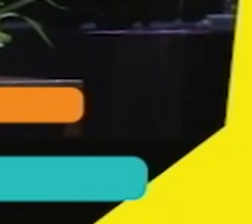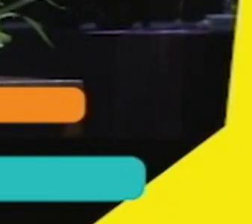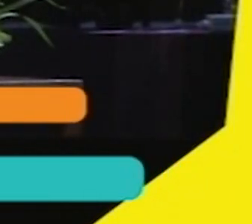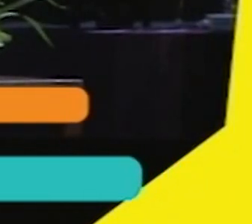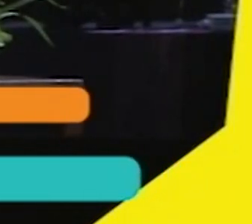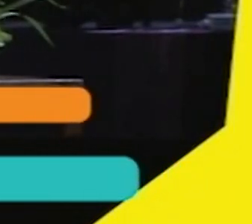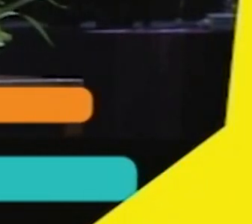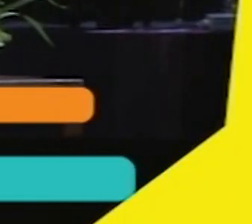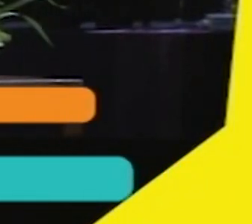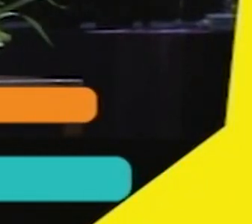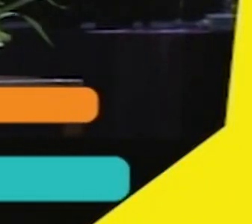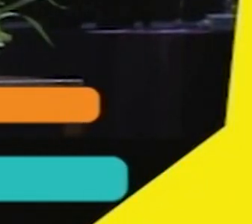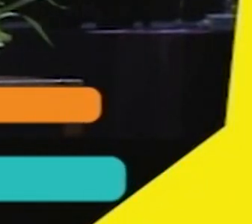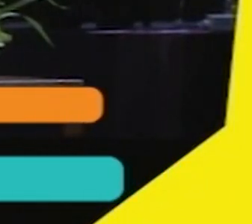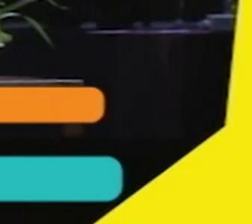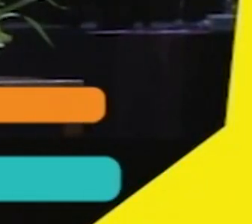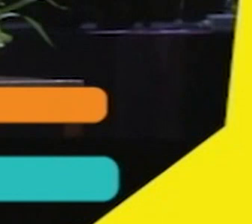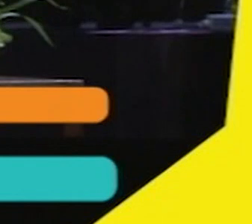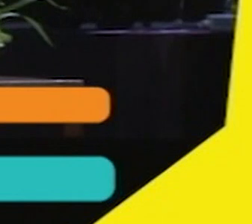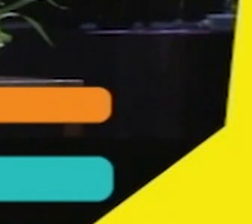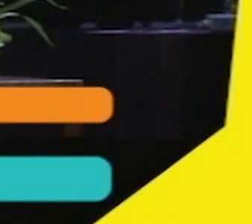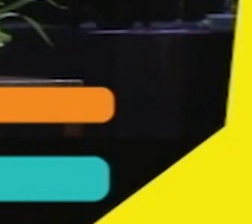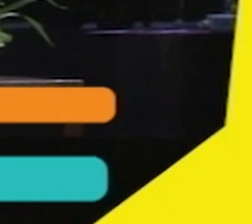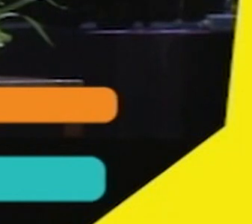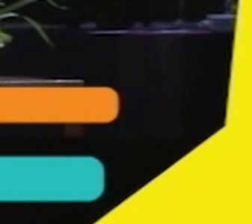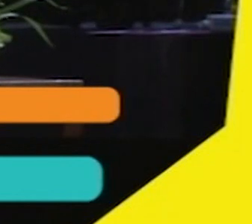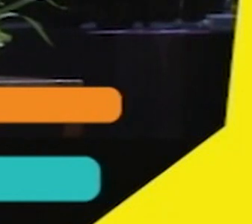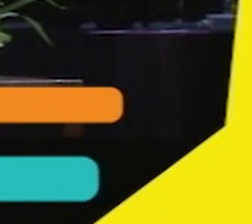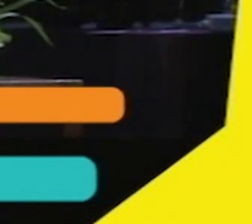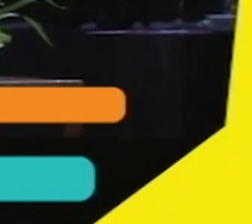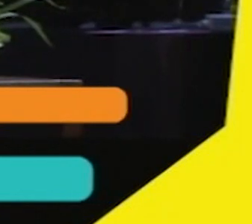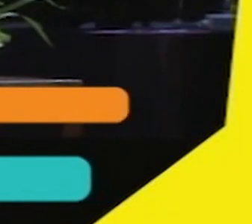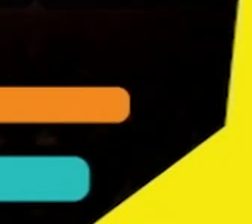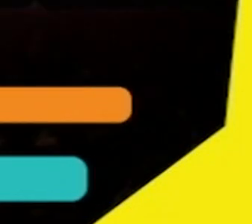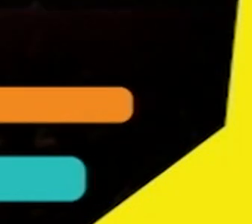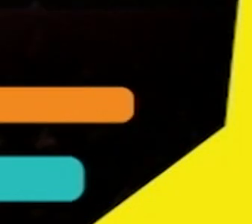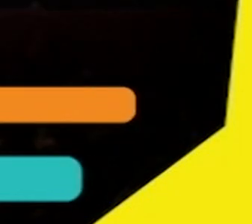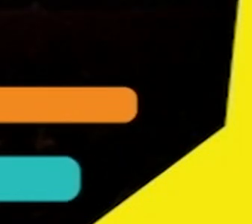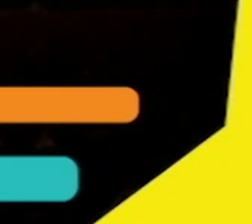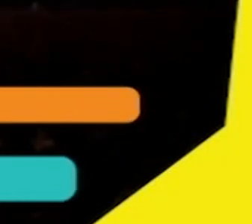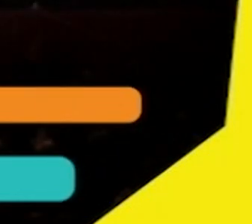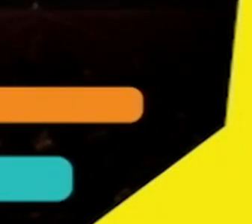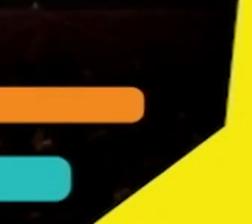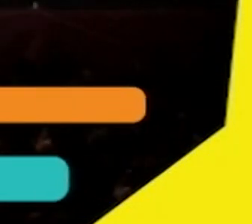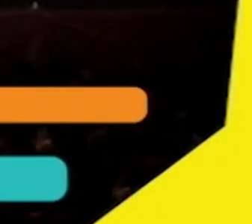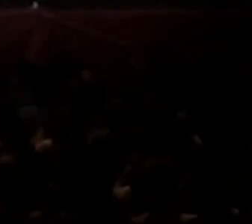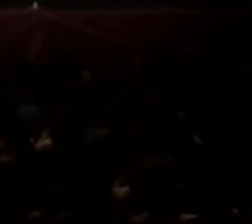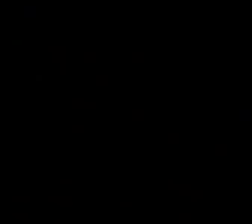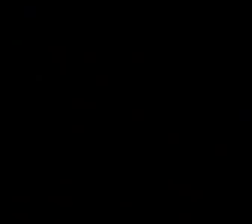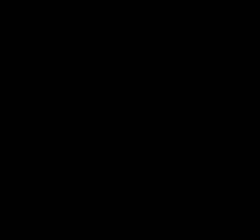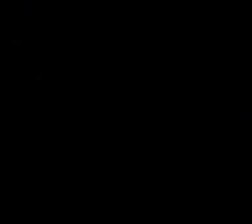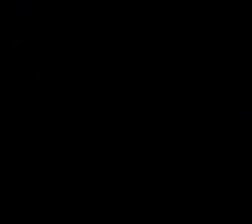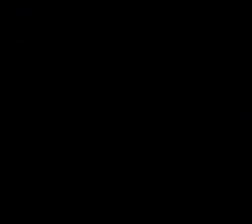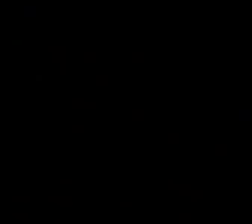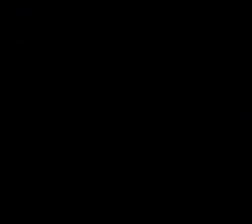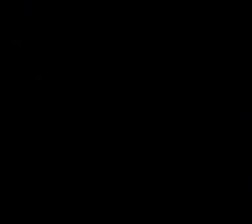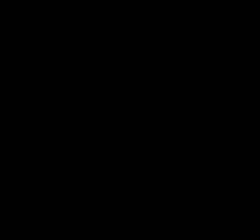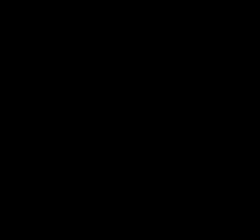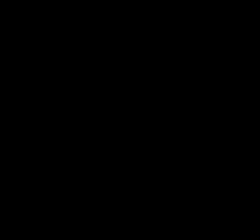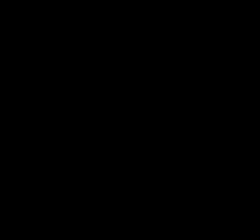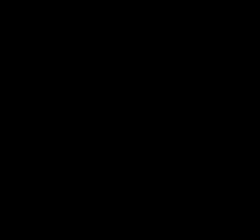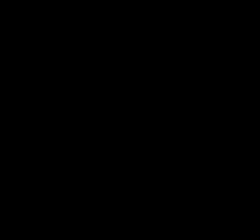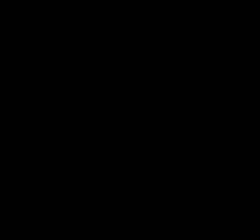boleros, acompañada de la gran actriz mexicana Regina Orozco, a las 9 de la noche, solo en